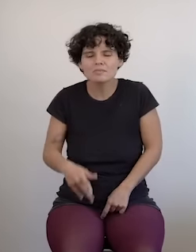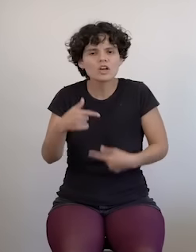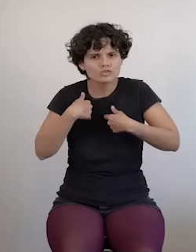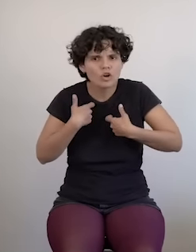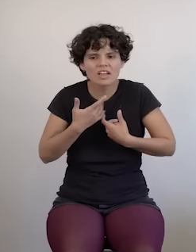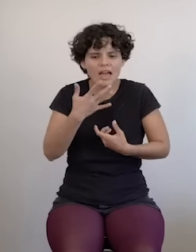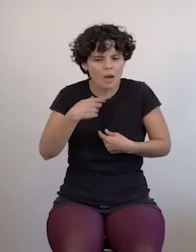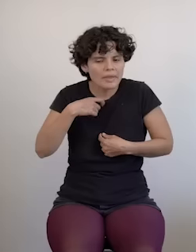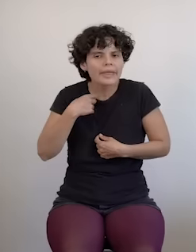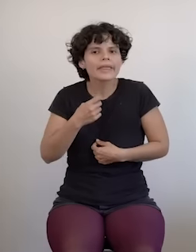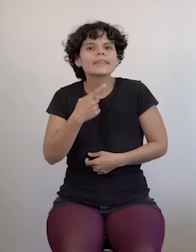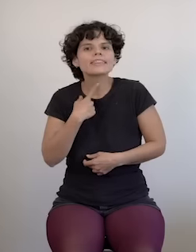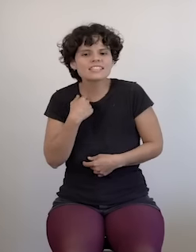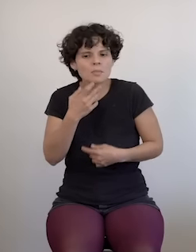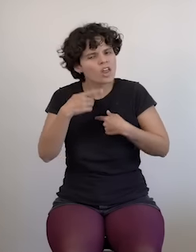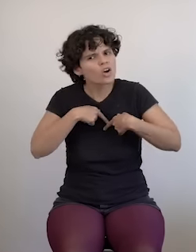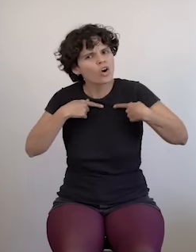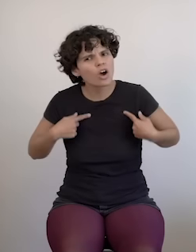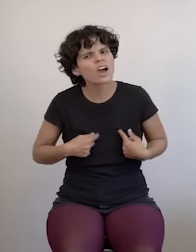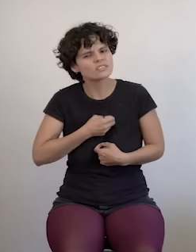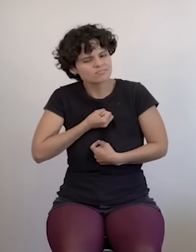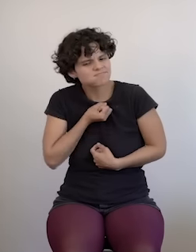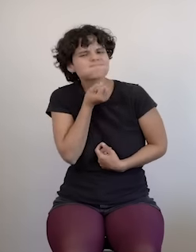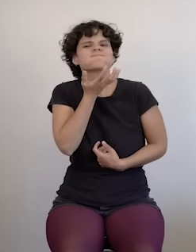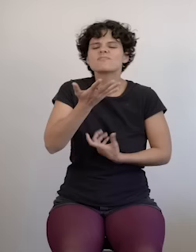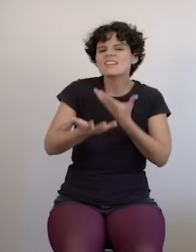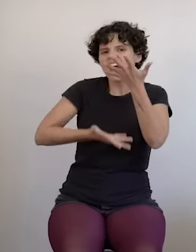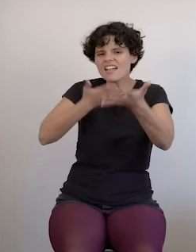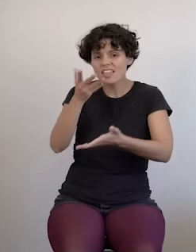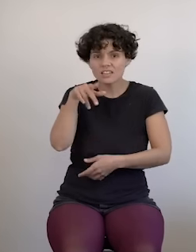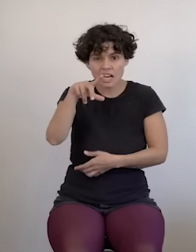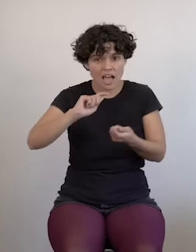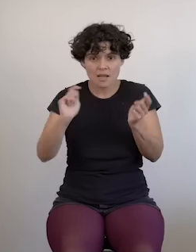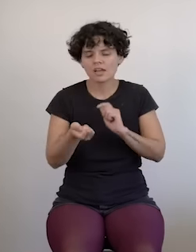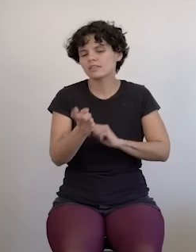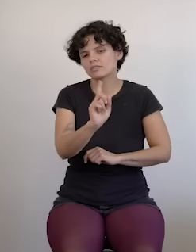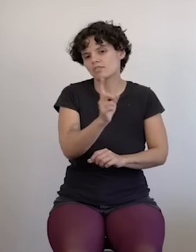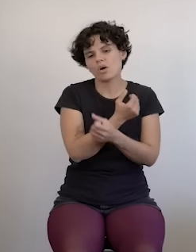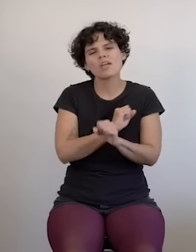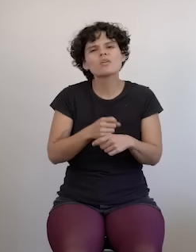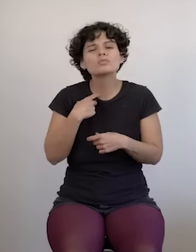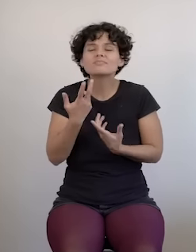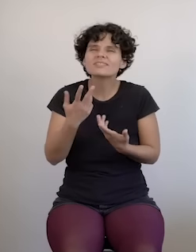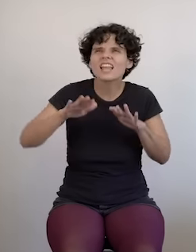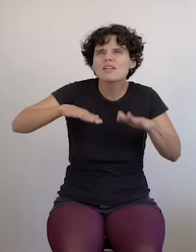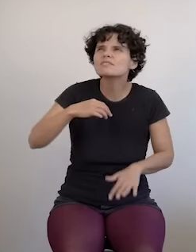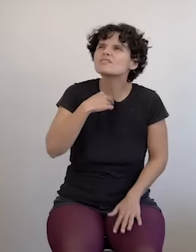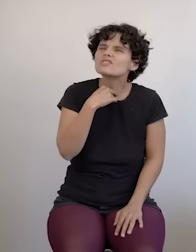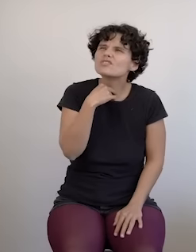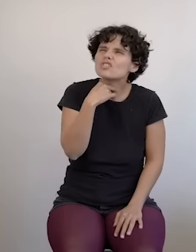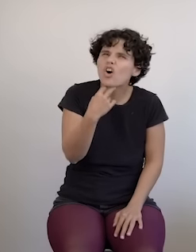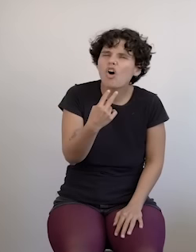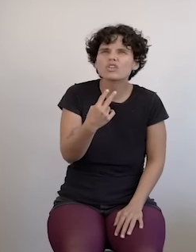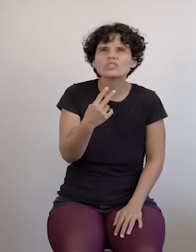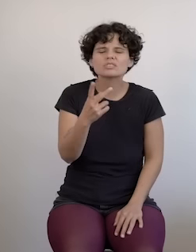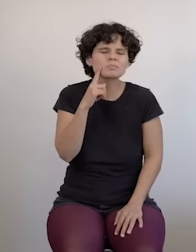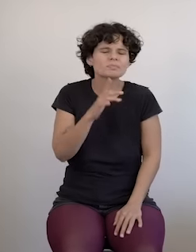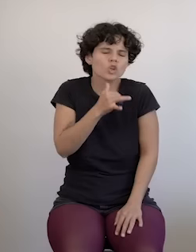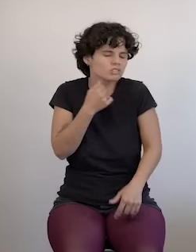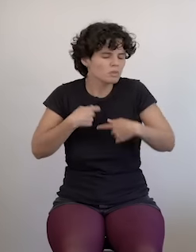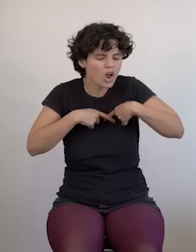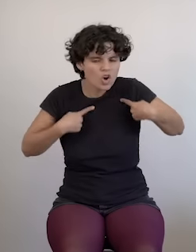cuando canto del corazón, no ¿cachai? No podés cambiar eso. No, eso, no tenía la voz a lo mejor, pero es salir del corazón, po. Como